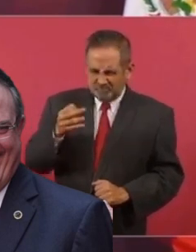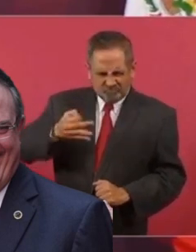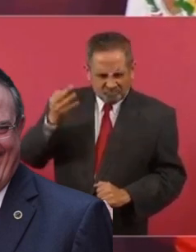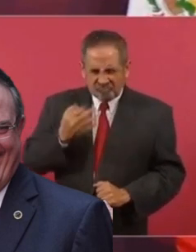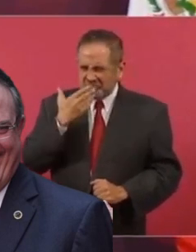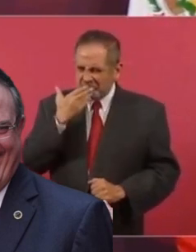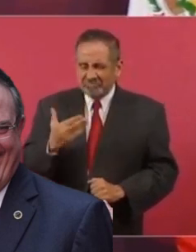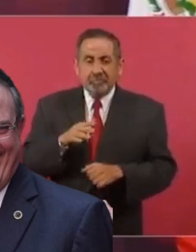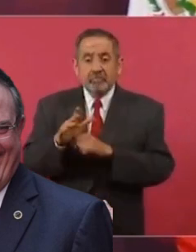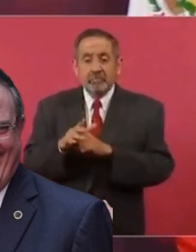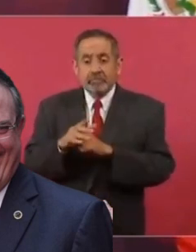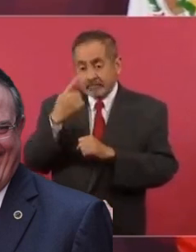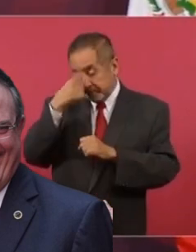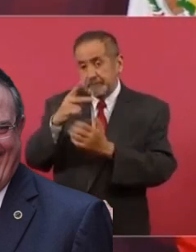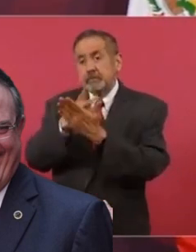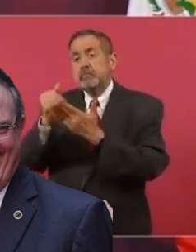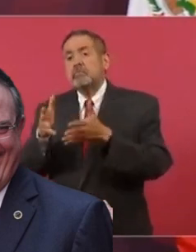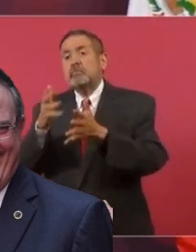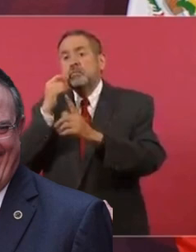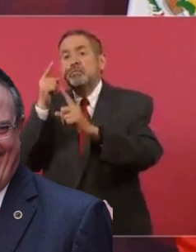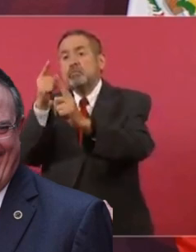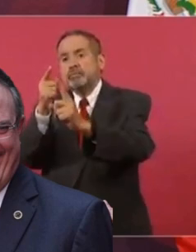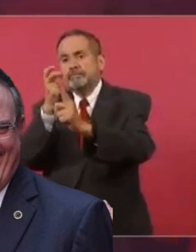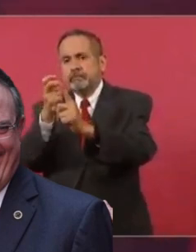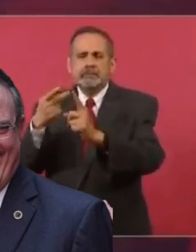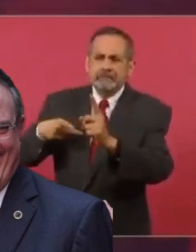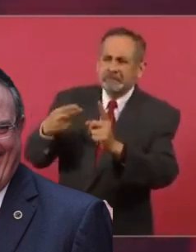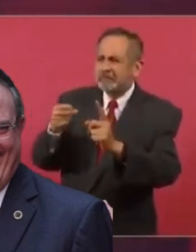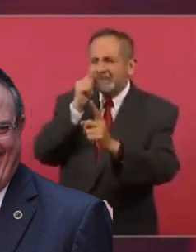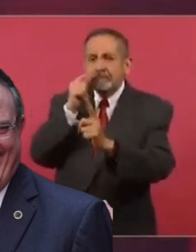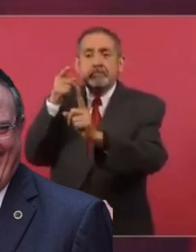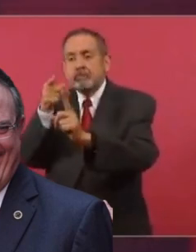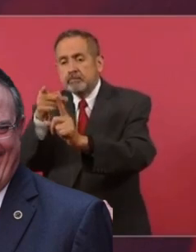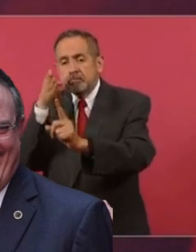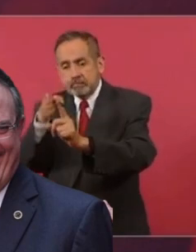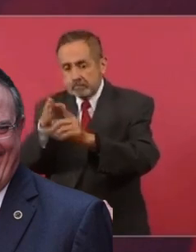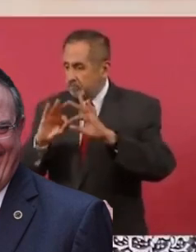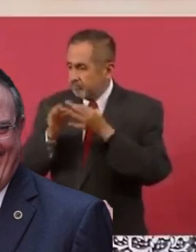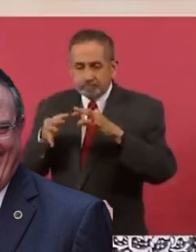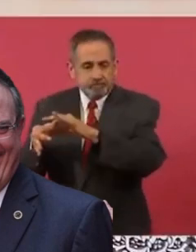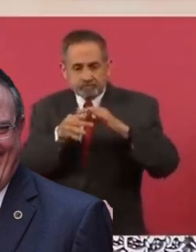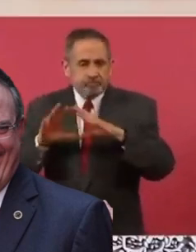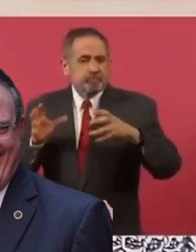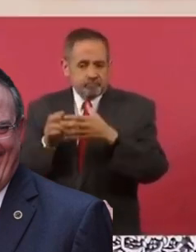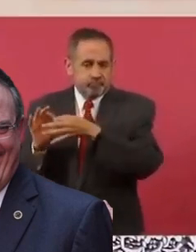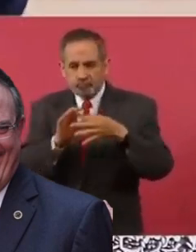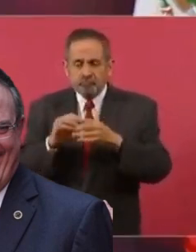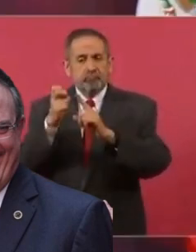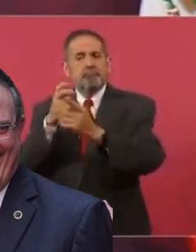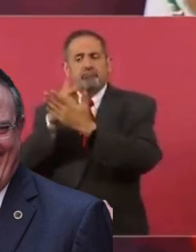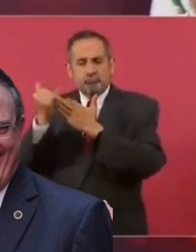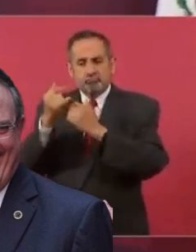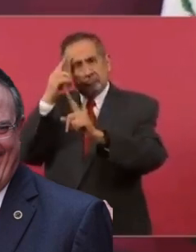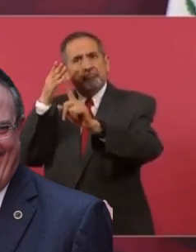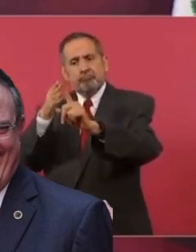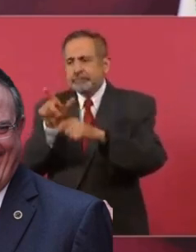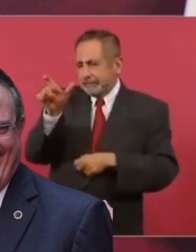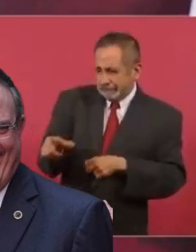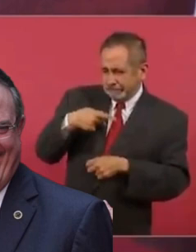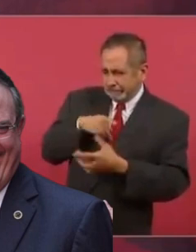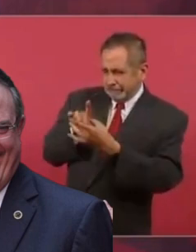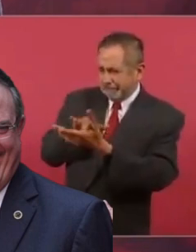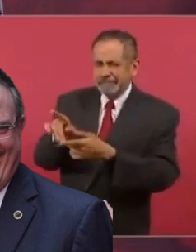auténtica es la lealtad al proyecto, que nos una, que actuemos unidos, leales a un proyecto, no a una